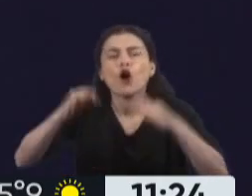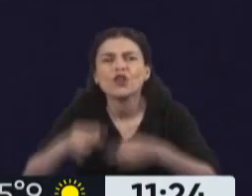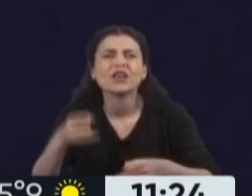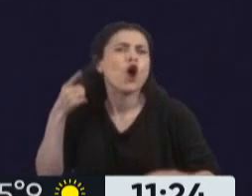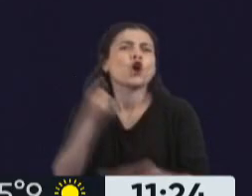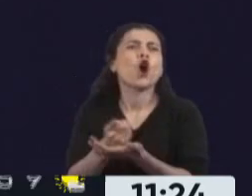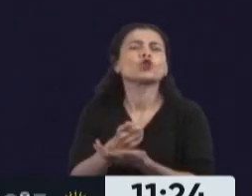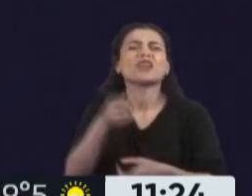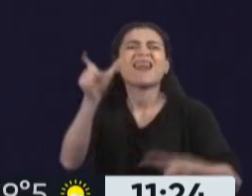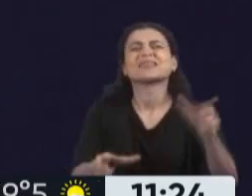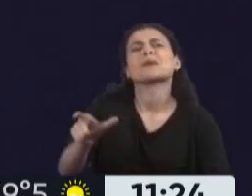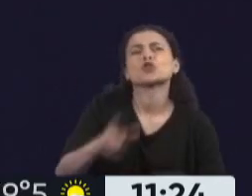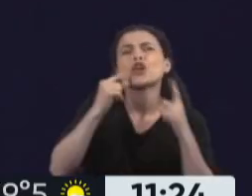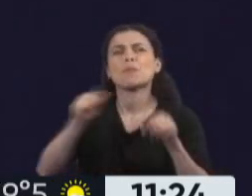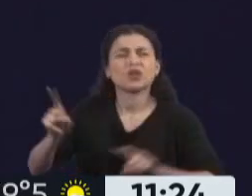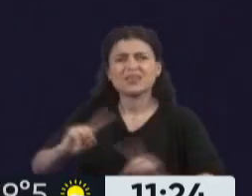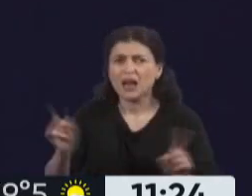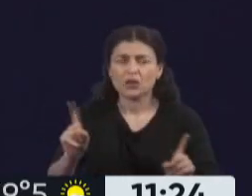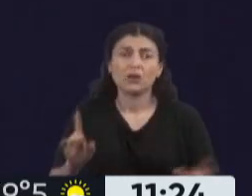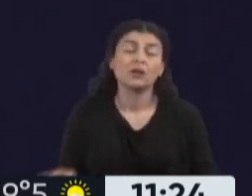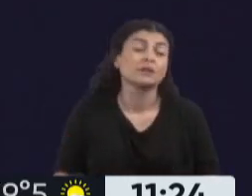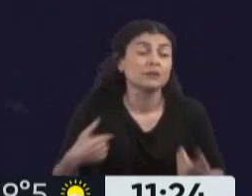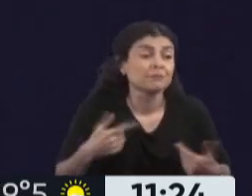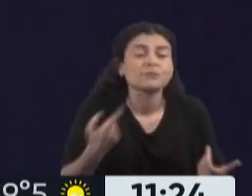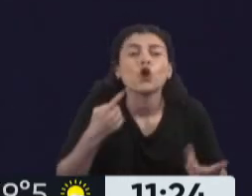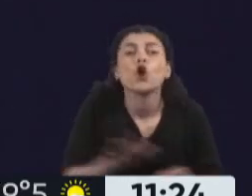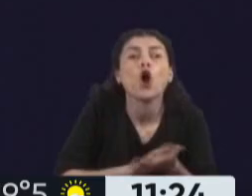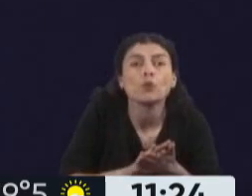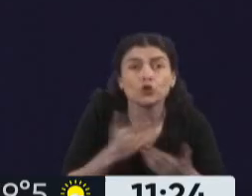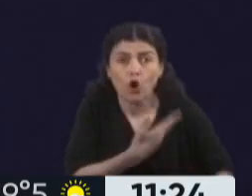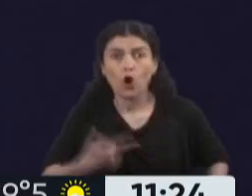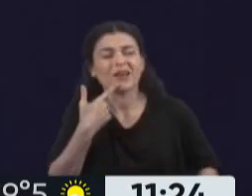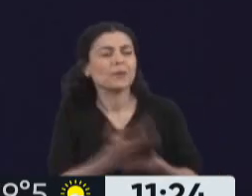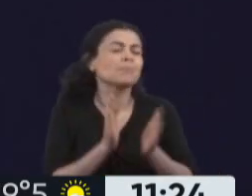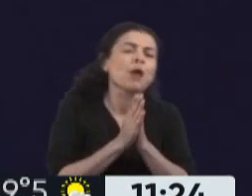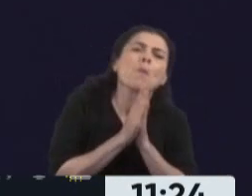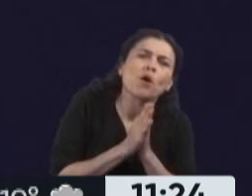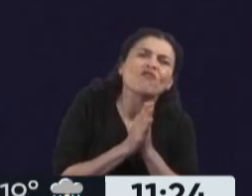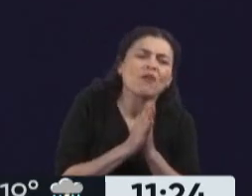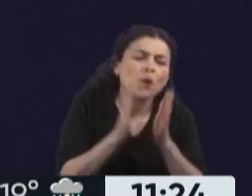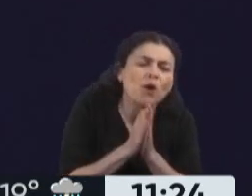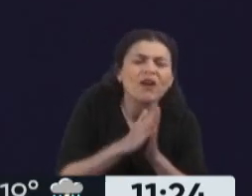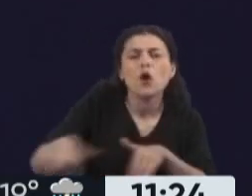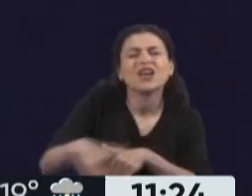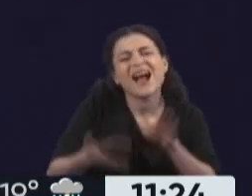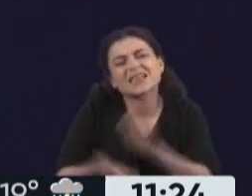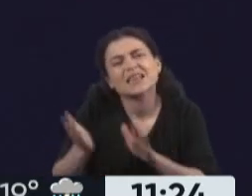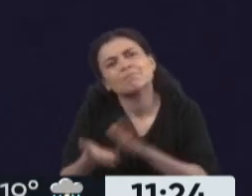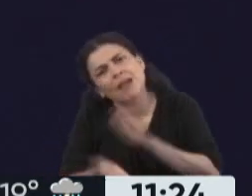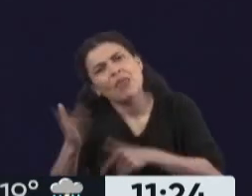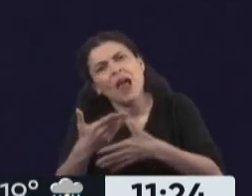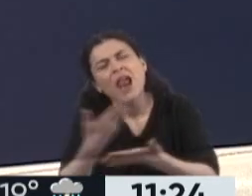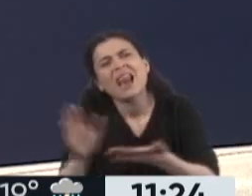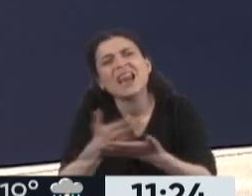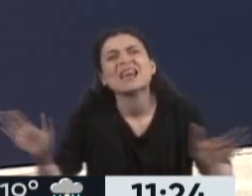delito. Que además, lo que podemos hacer es pedirles por favor que se corran de la calle a ver si se corren, ¿no? Eso es lo que plantea. hace un cordón,